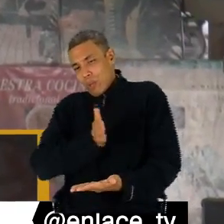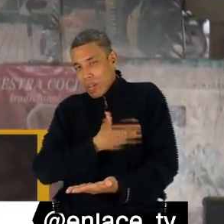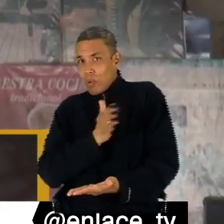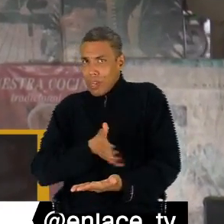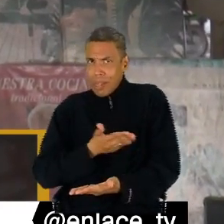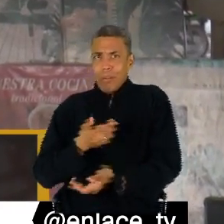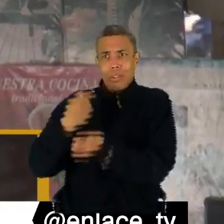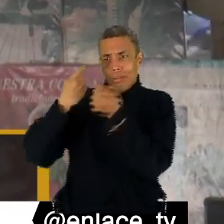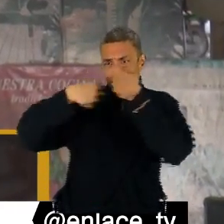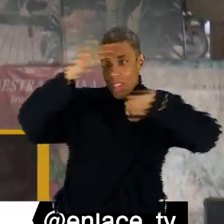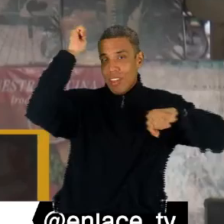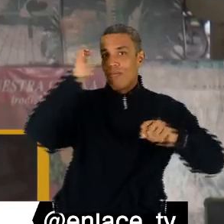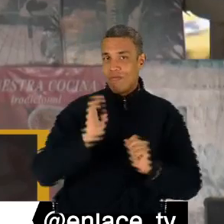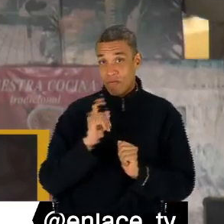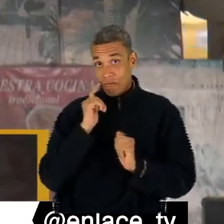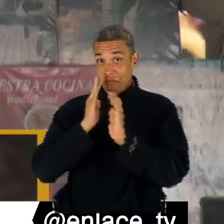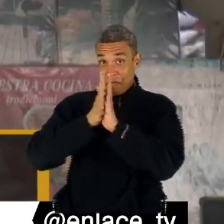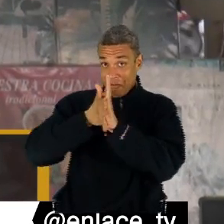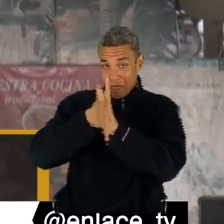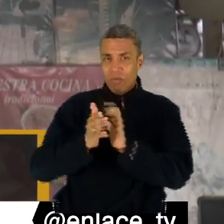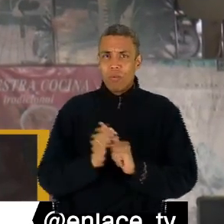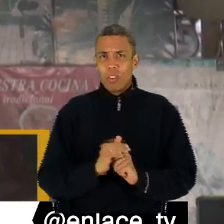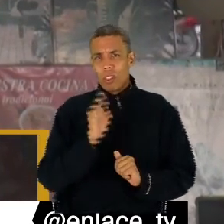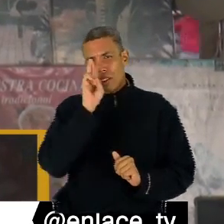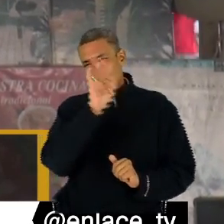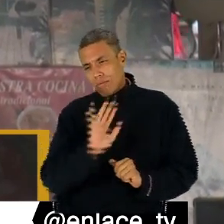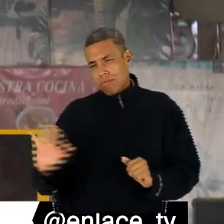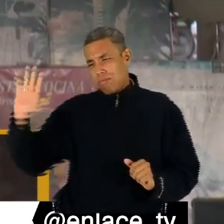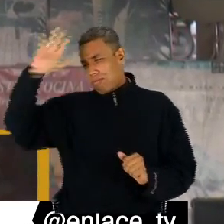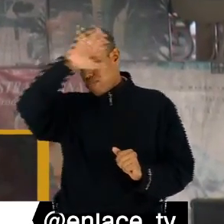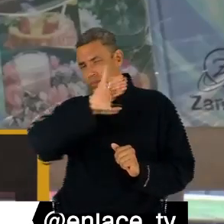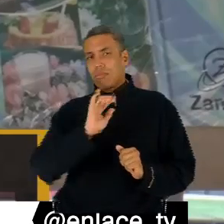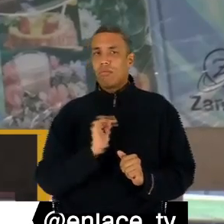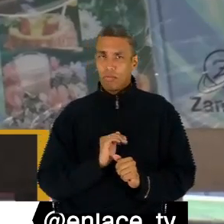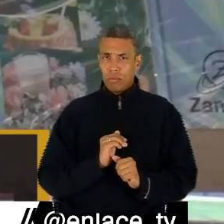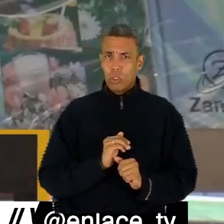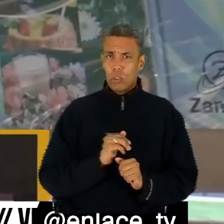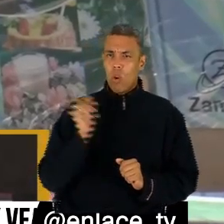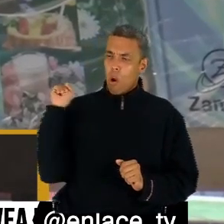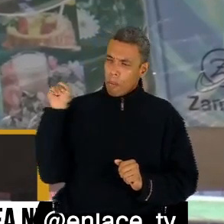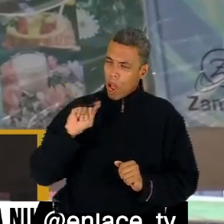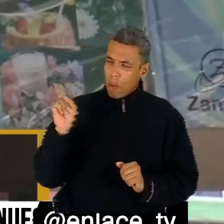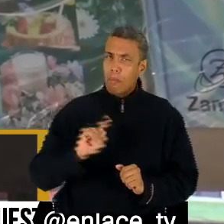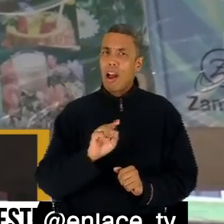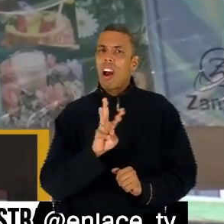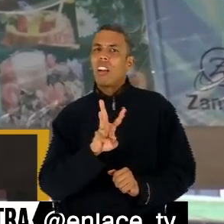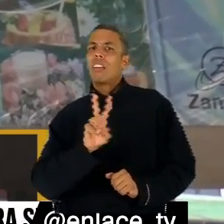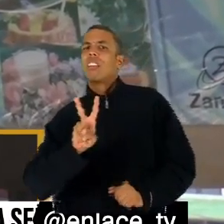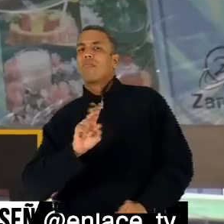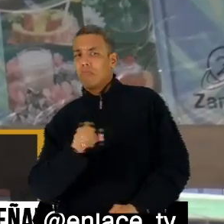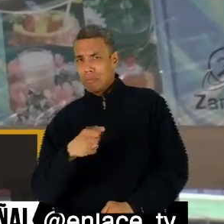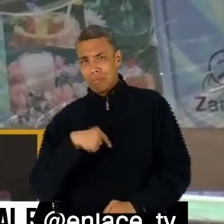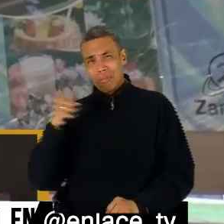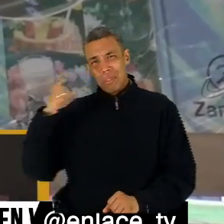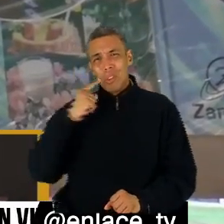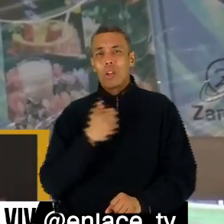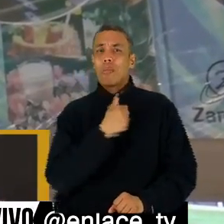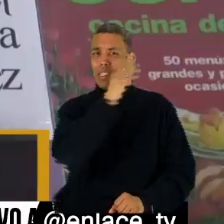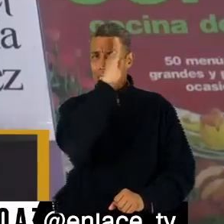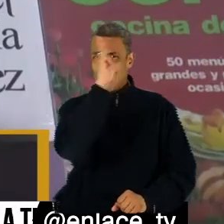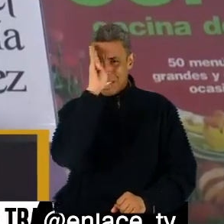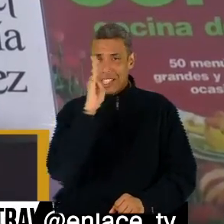Bermeja, pero a nivel nacional se puede decir que tengo 32 años, ya que yo voy al San Gil, a Socorro, a Pamplona, a Ocaña, a Guachica,